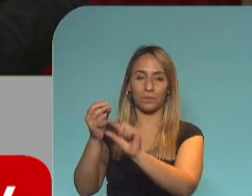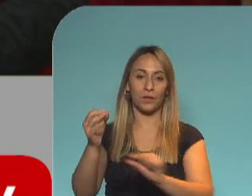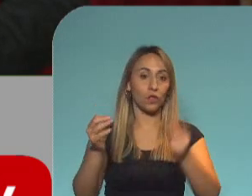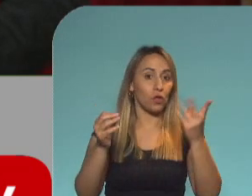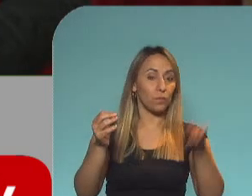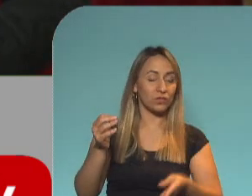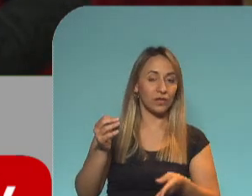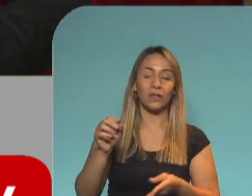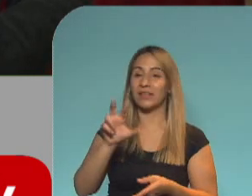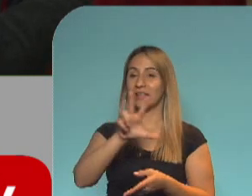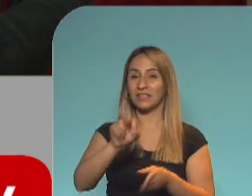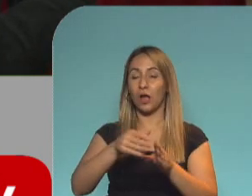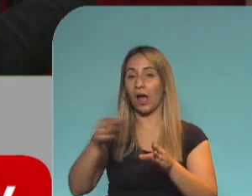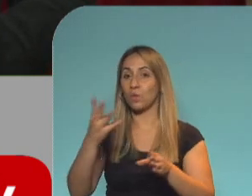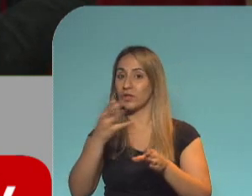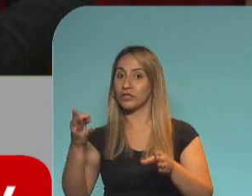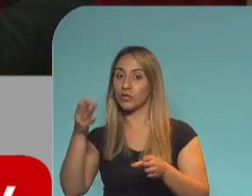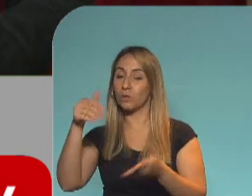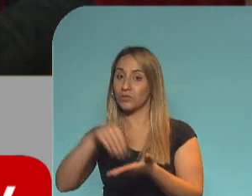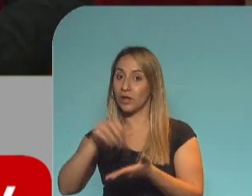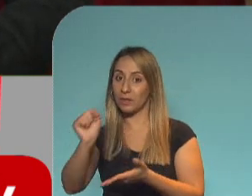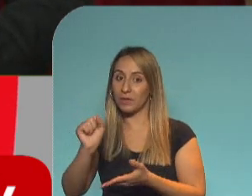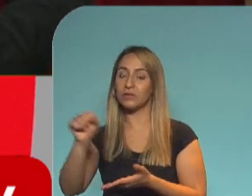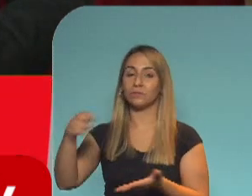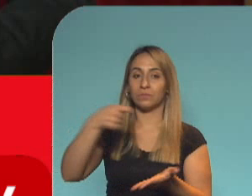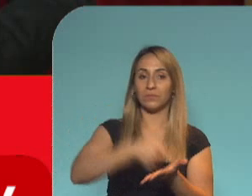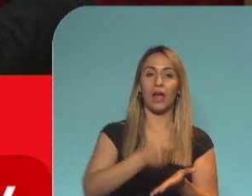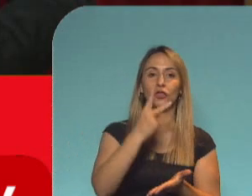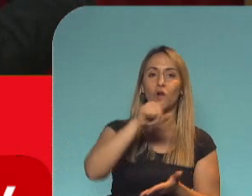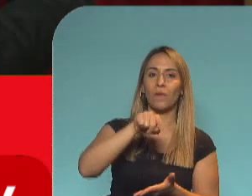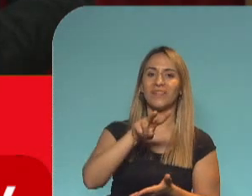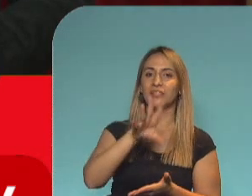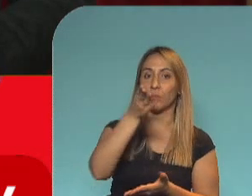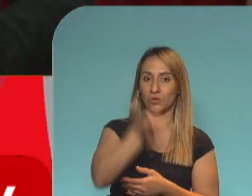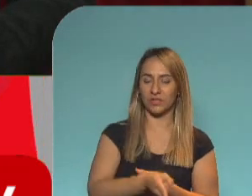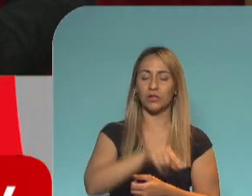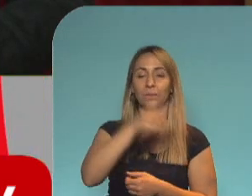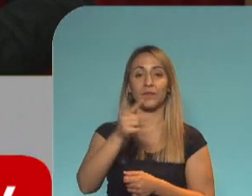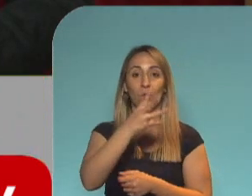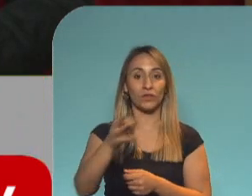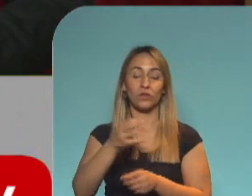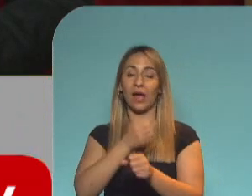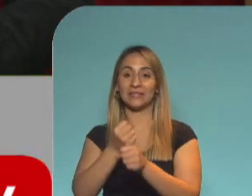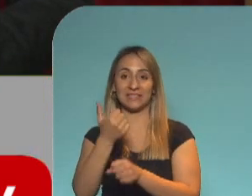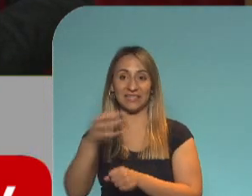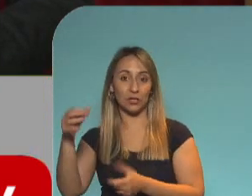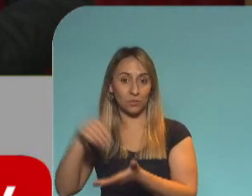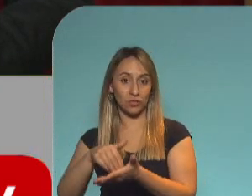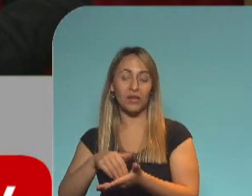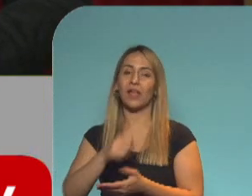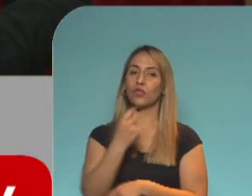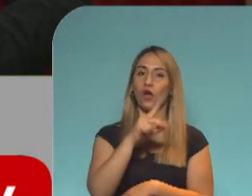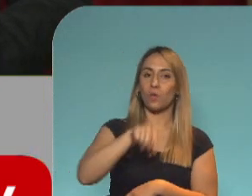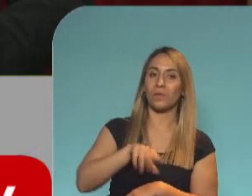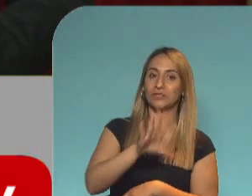entre 300 y 400 millones de pesos, el 2,25%, entre 400 y 600, el 2,5%, hasta